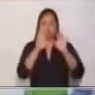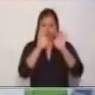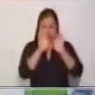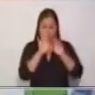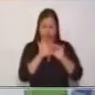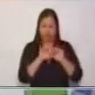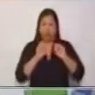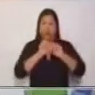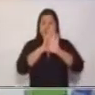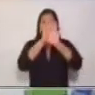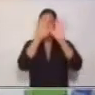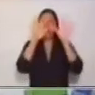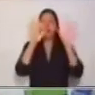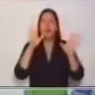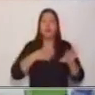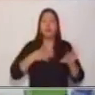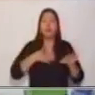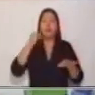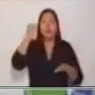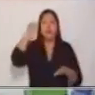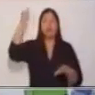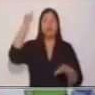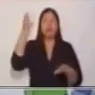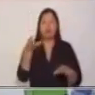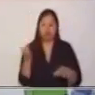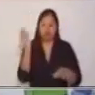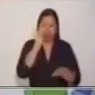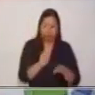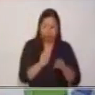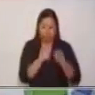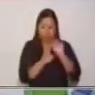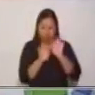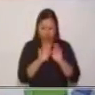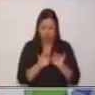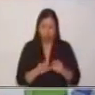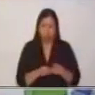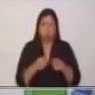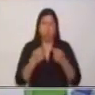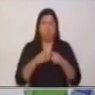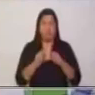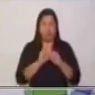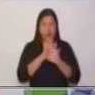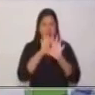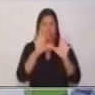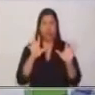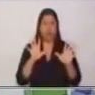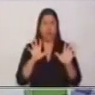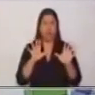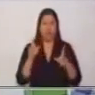hemos encontrado. En esto tenemos que tener especial atención.